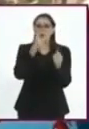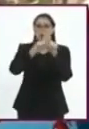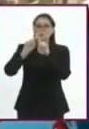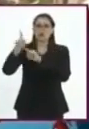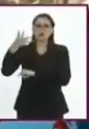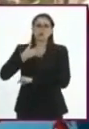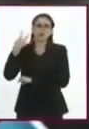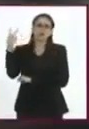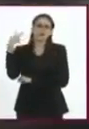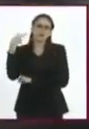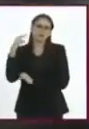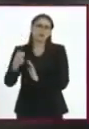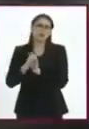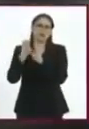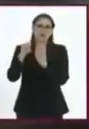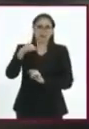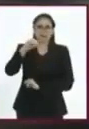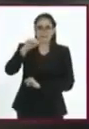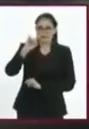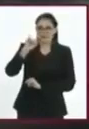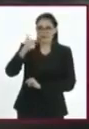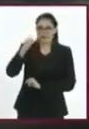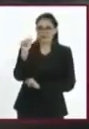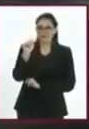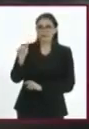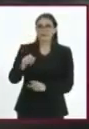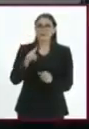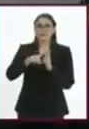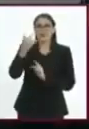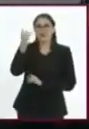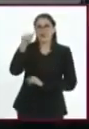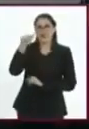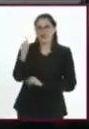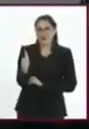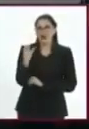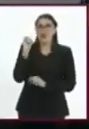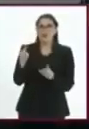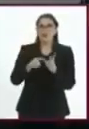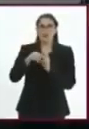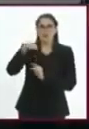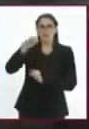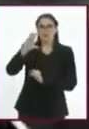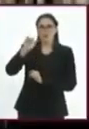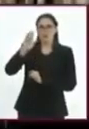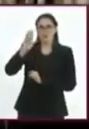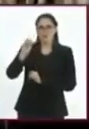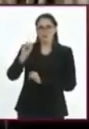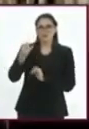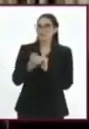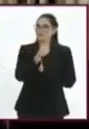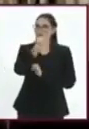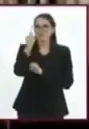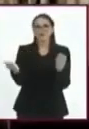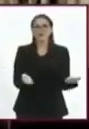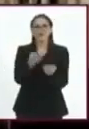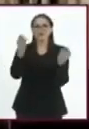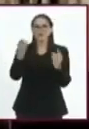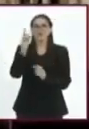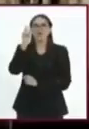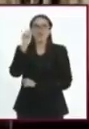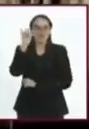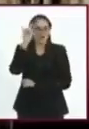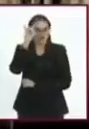Veracruz, como Mandinga, Yanga o Mocambo. En bailables como la danza de los diablos,